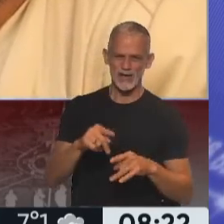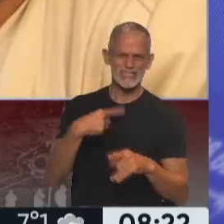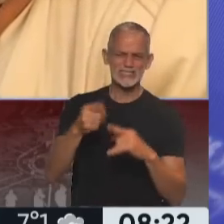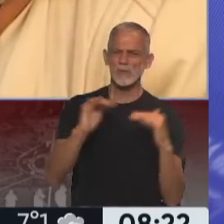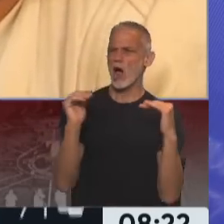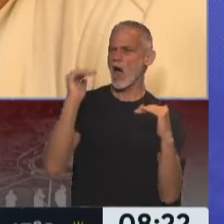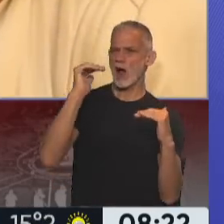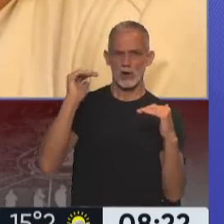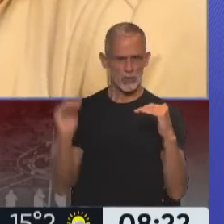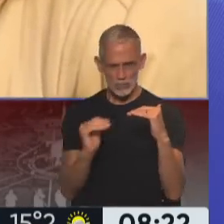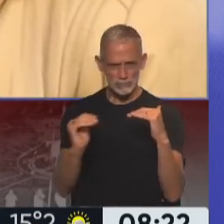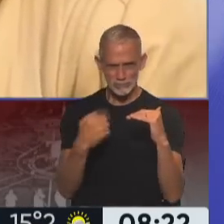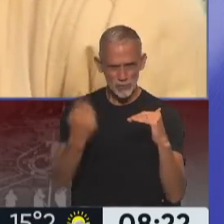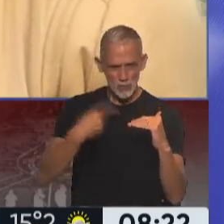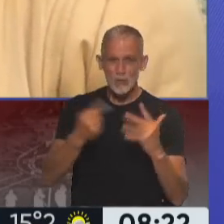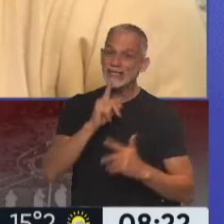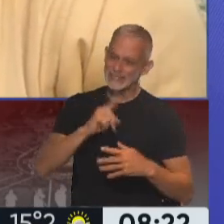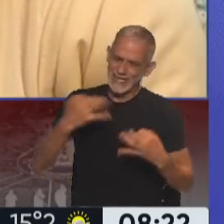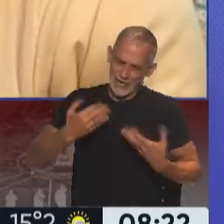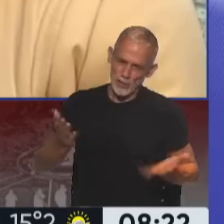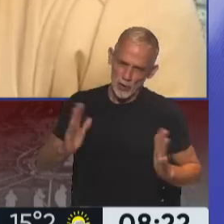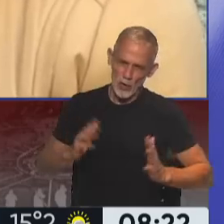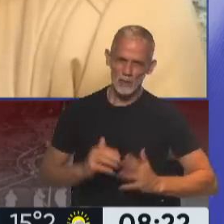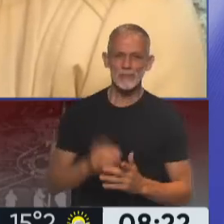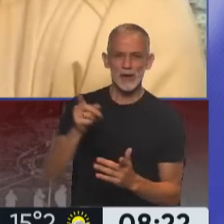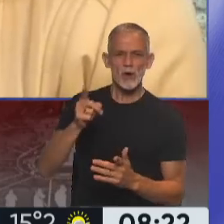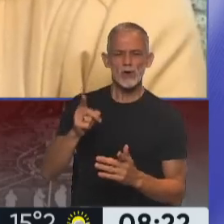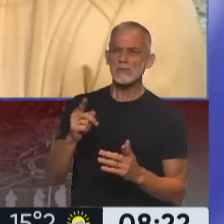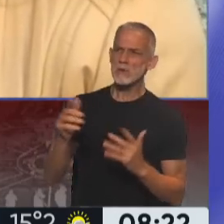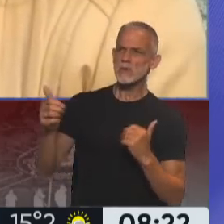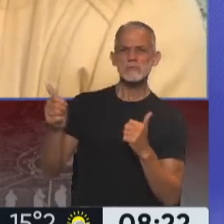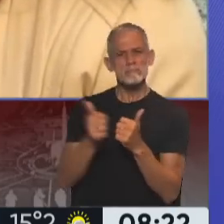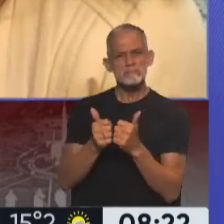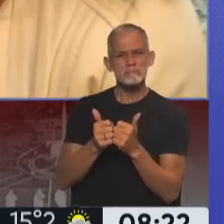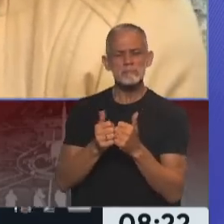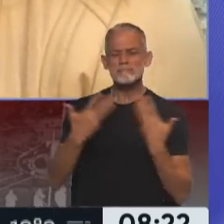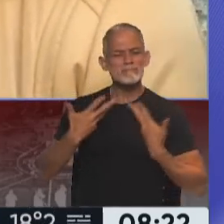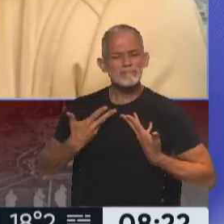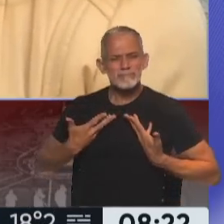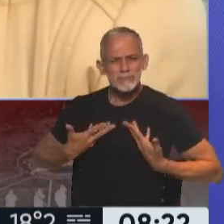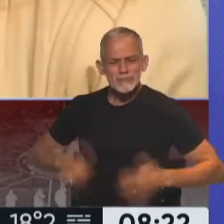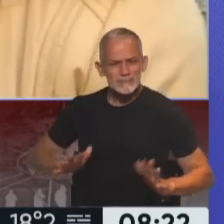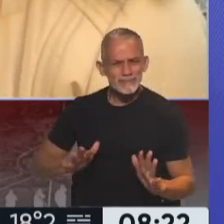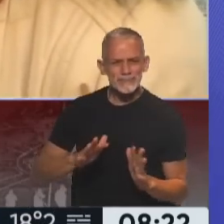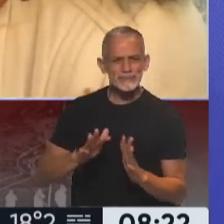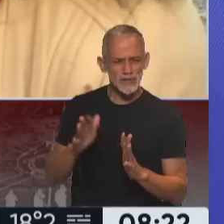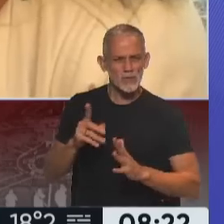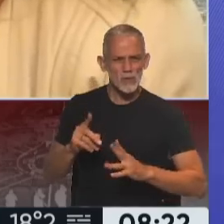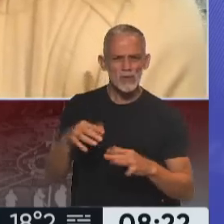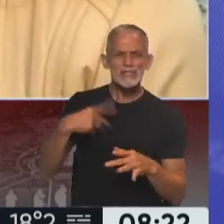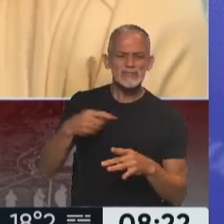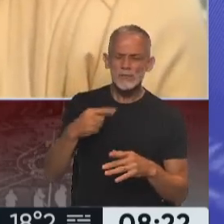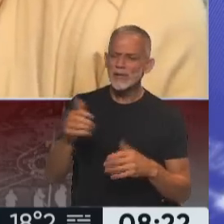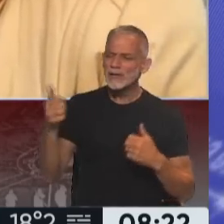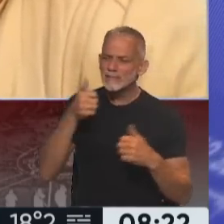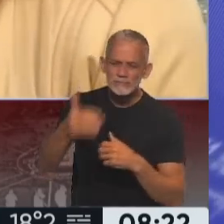cercano, siempre serio, pero siempre cercano, muy austero, muy de acercarse a la